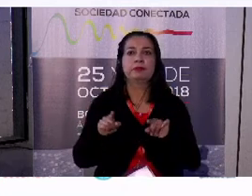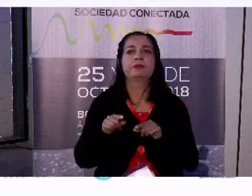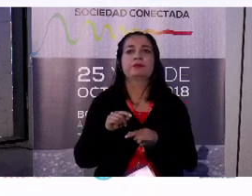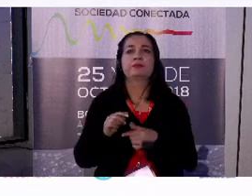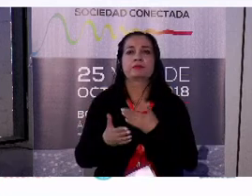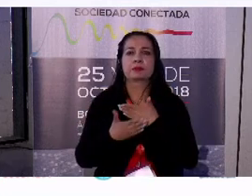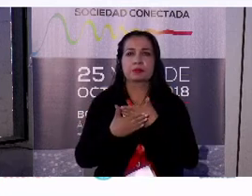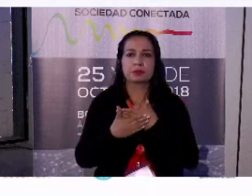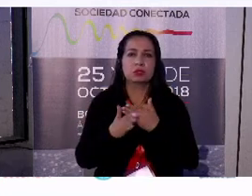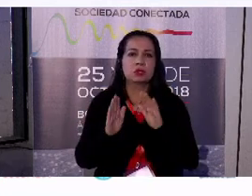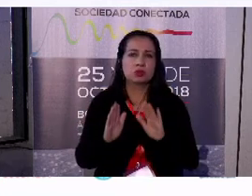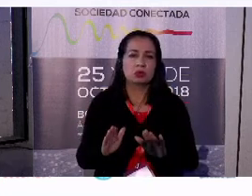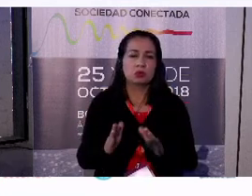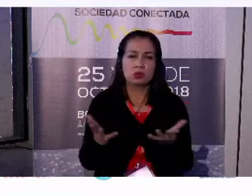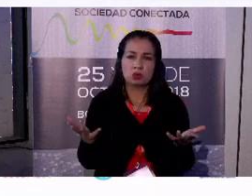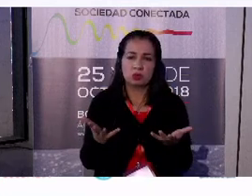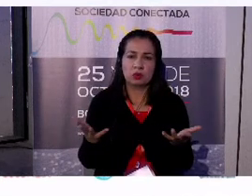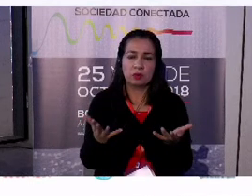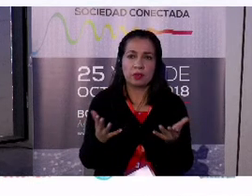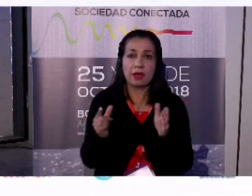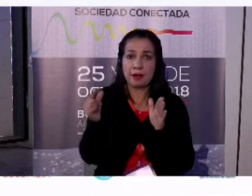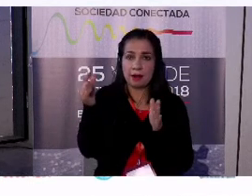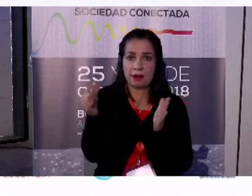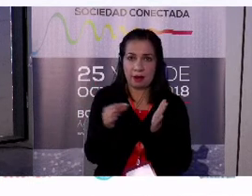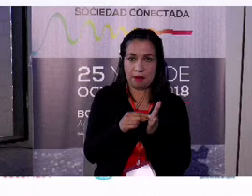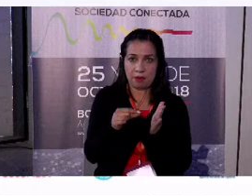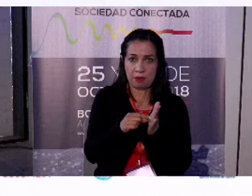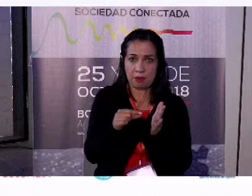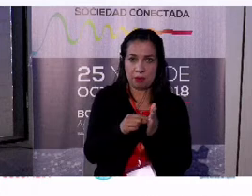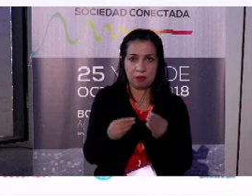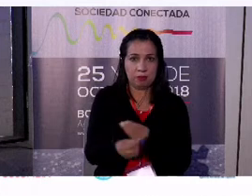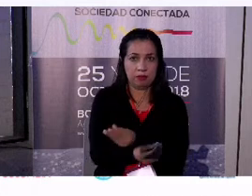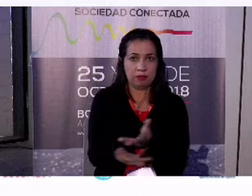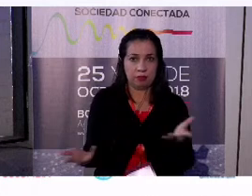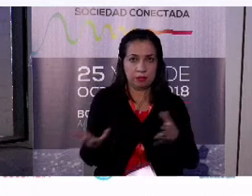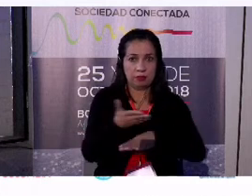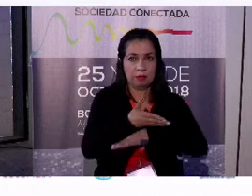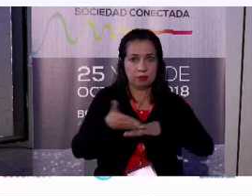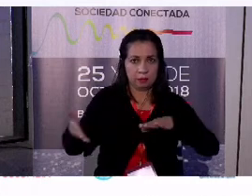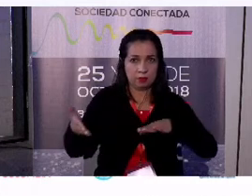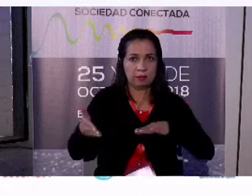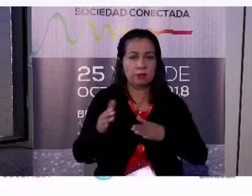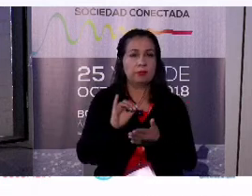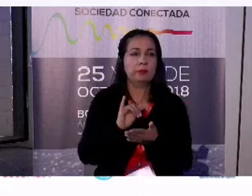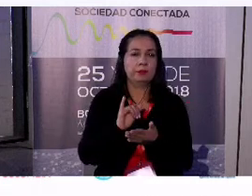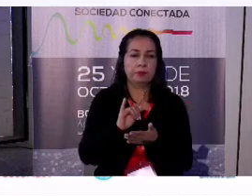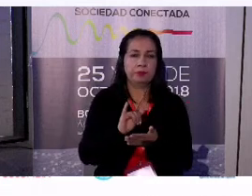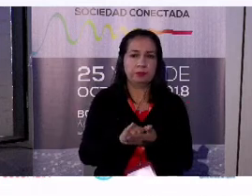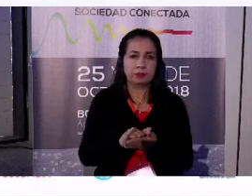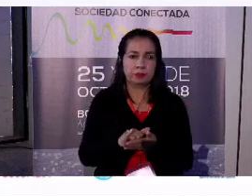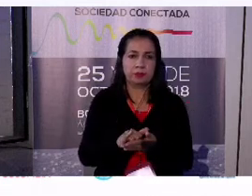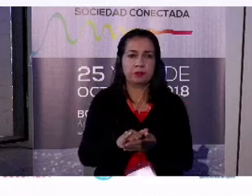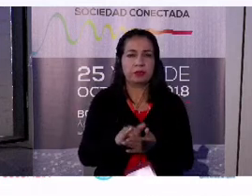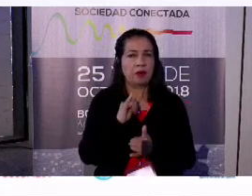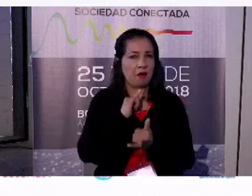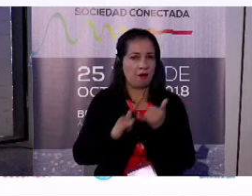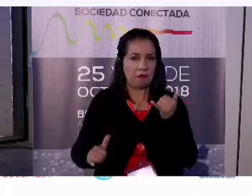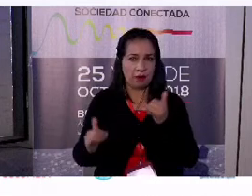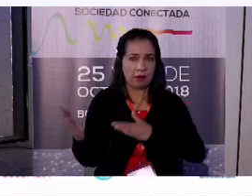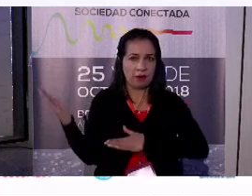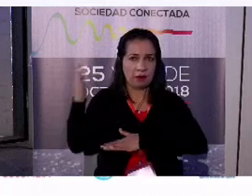y Esto va a estar en el la memoria que se les va a dar posteriormente a culminar